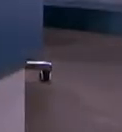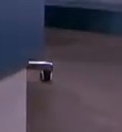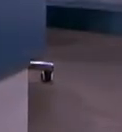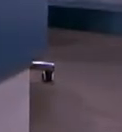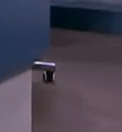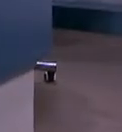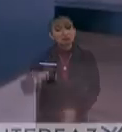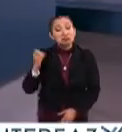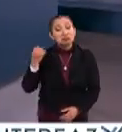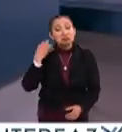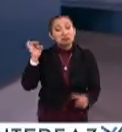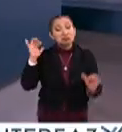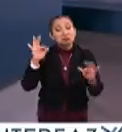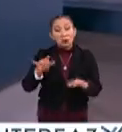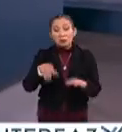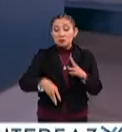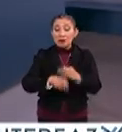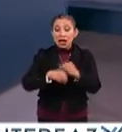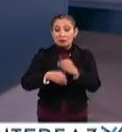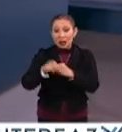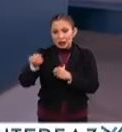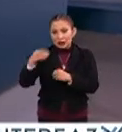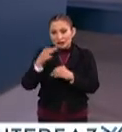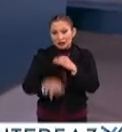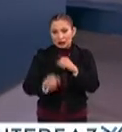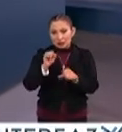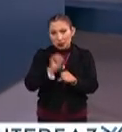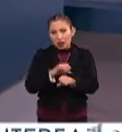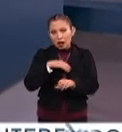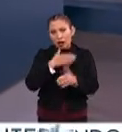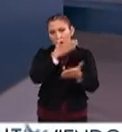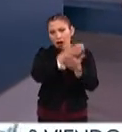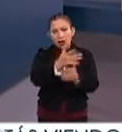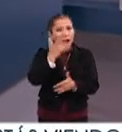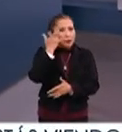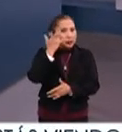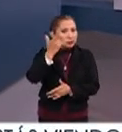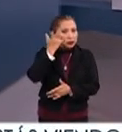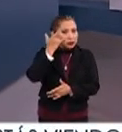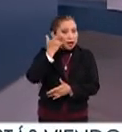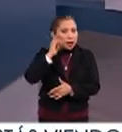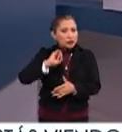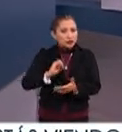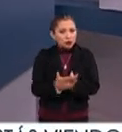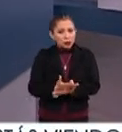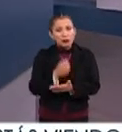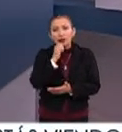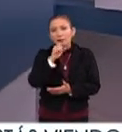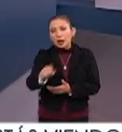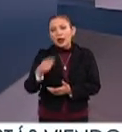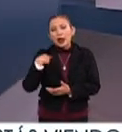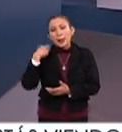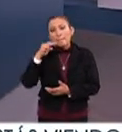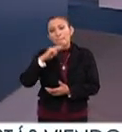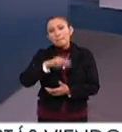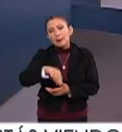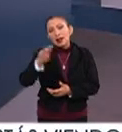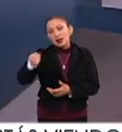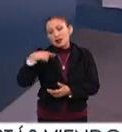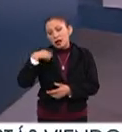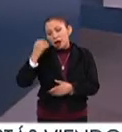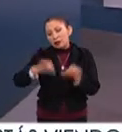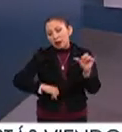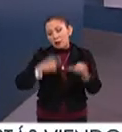Pues interesante este foro, Ana Cristina, uno más. Este fin de semana estarán en Campeche, en Chetumal y también en Mérida, dentro de estas